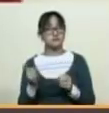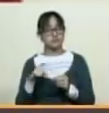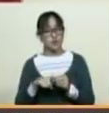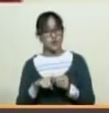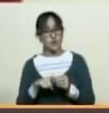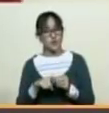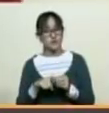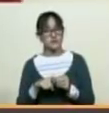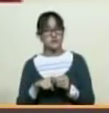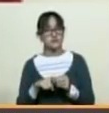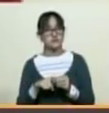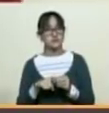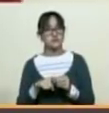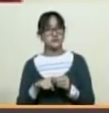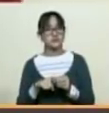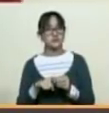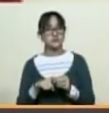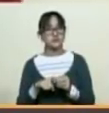del Parlasur